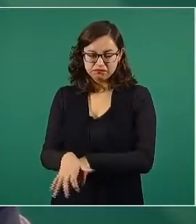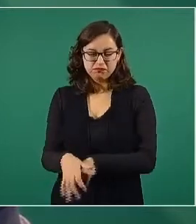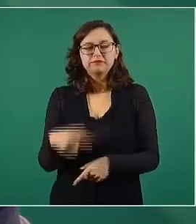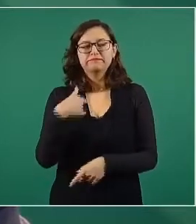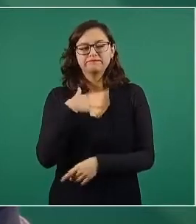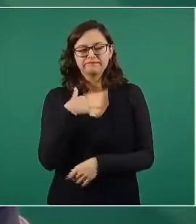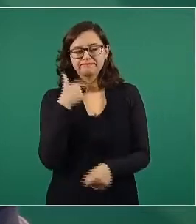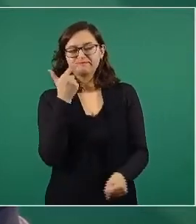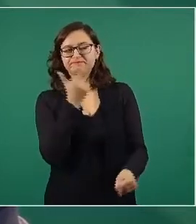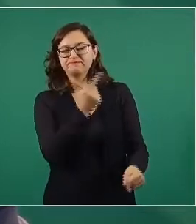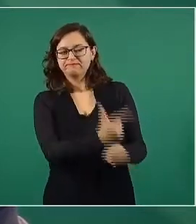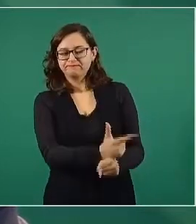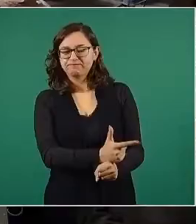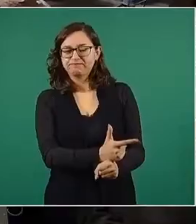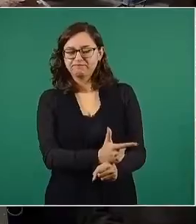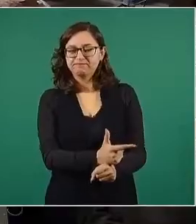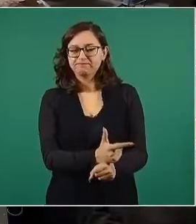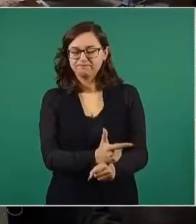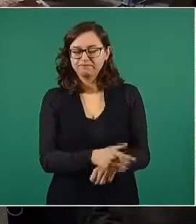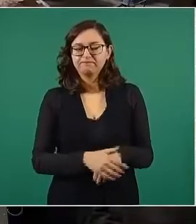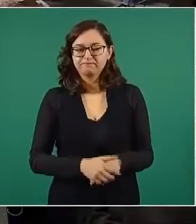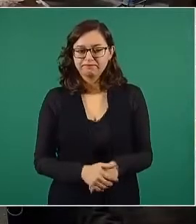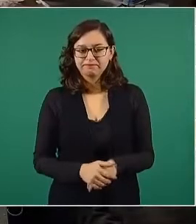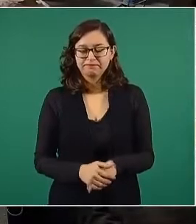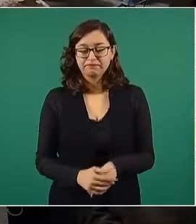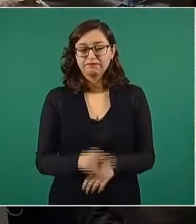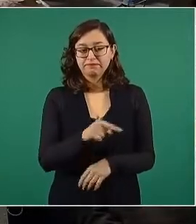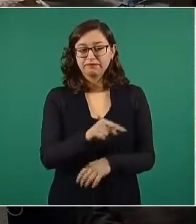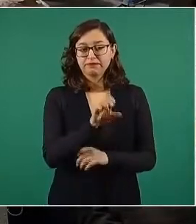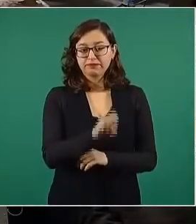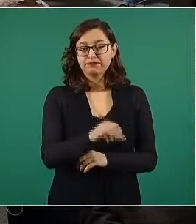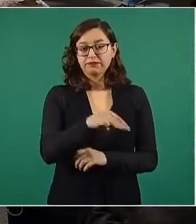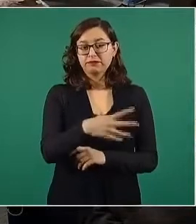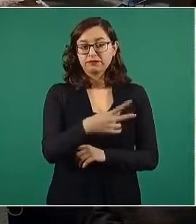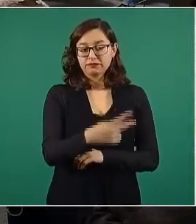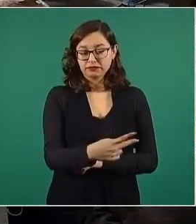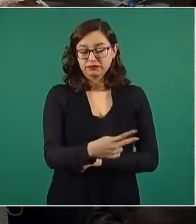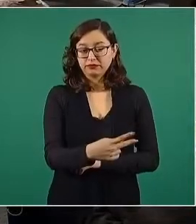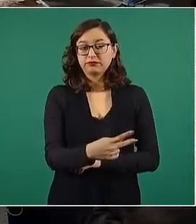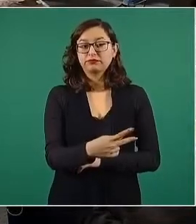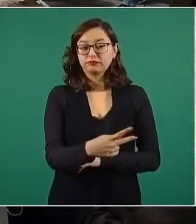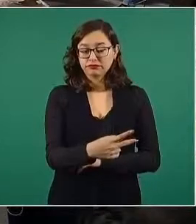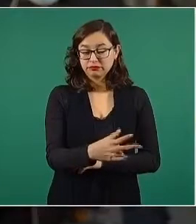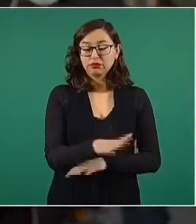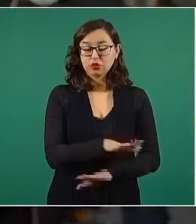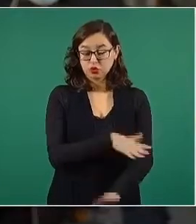Al pueblo. El Estado Mayor participó